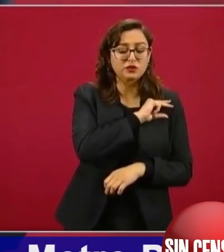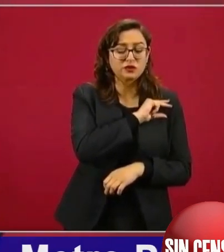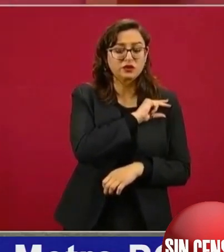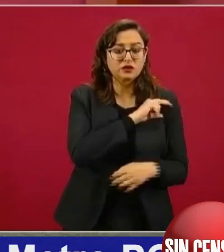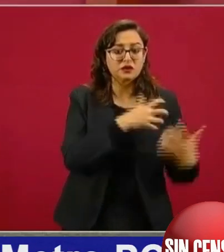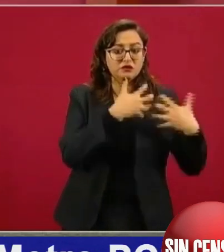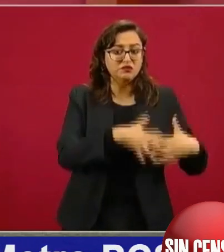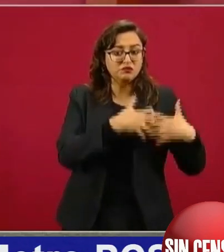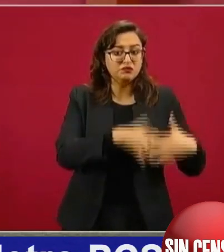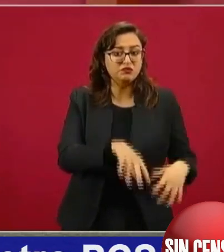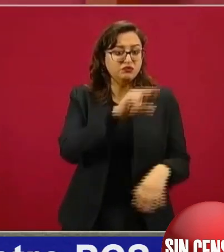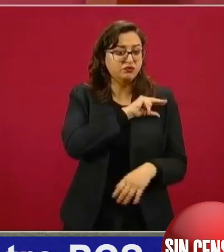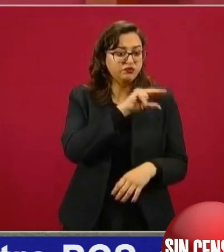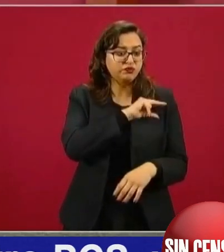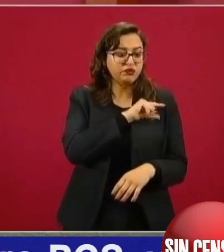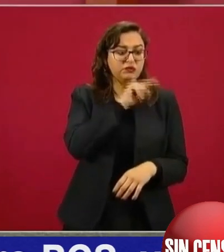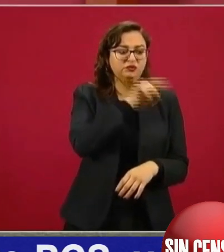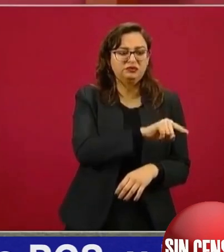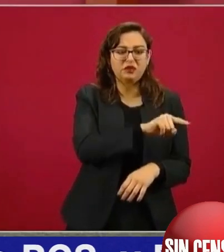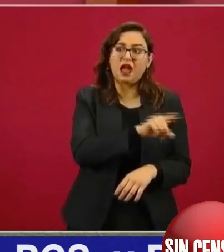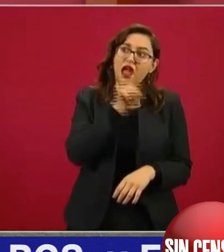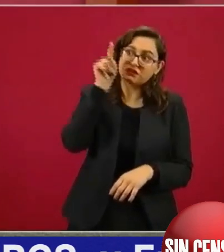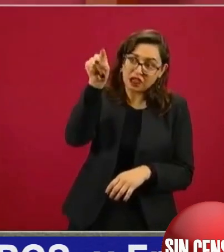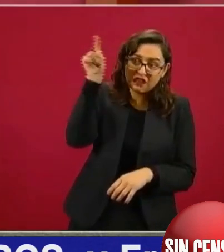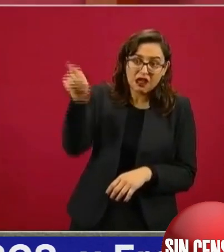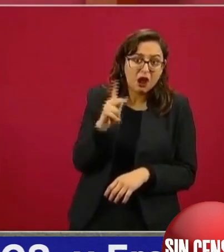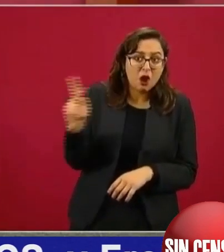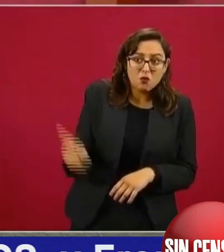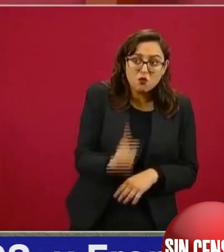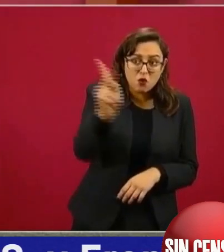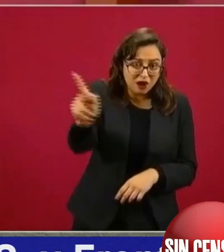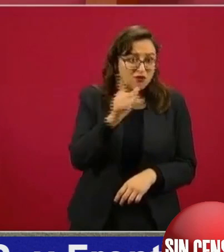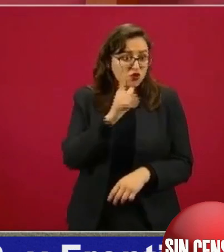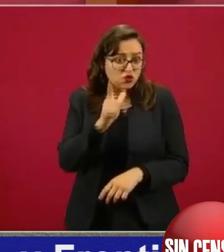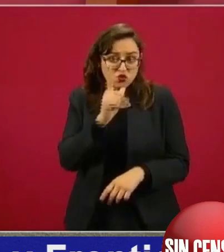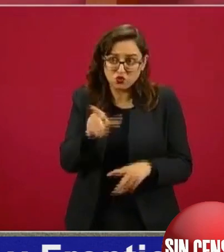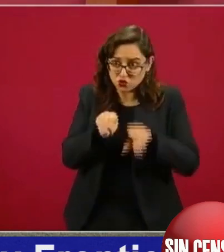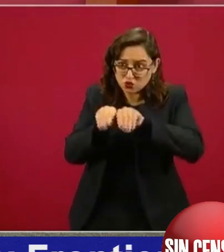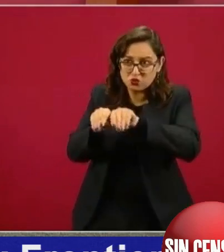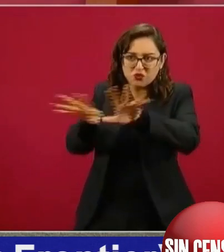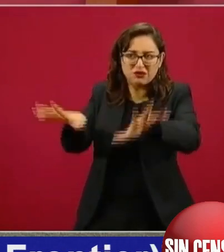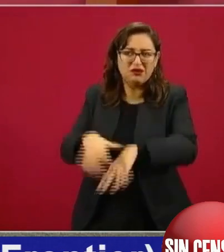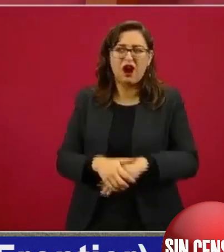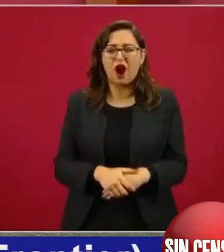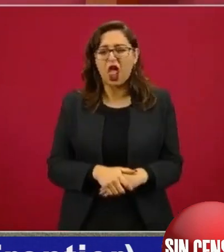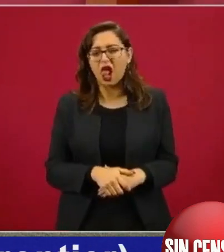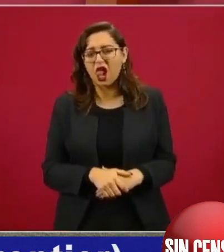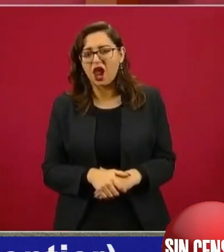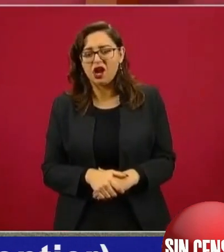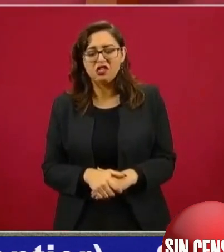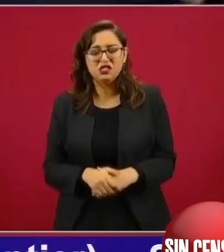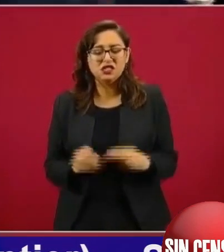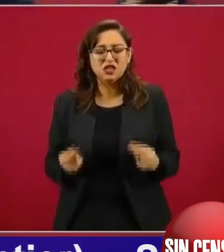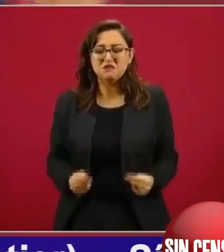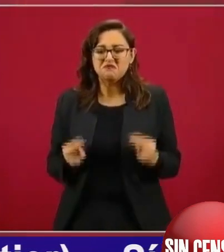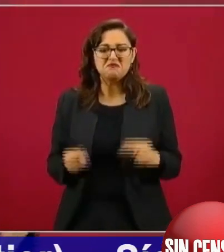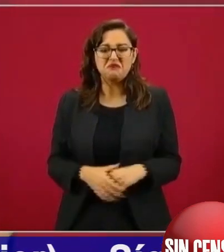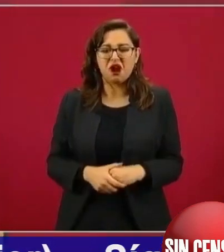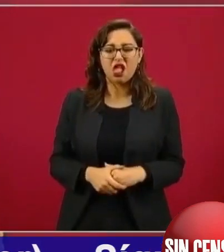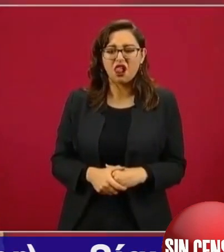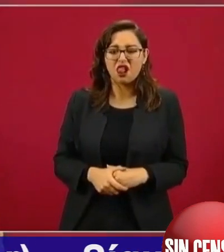no querían ir a electrificar los pueblos, porque no era negocio. Es como lo del internet de